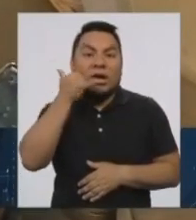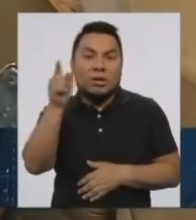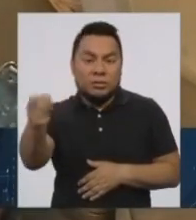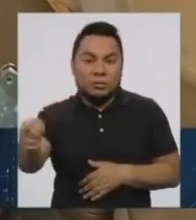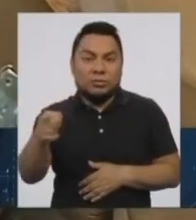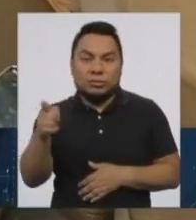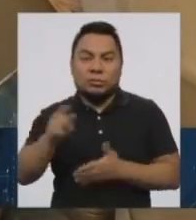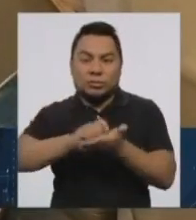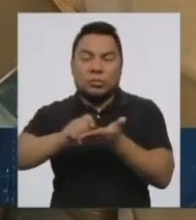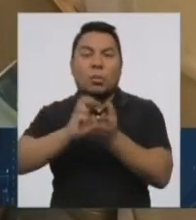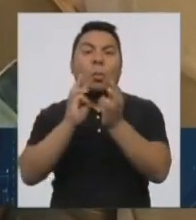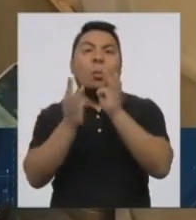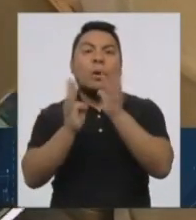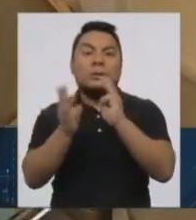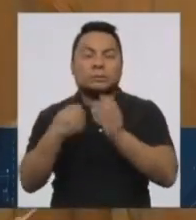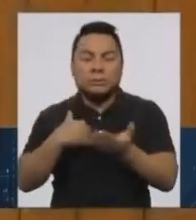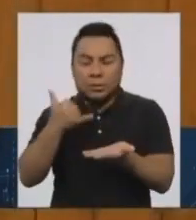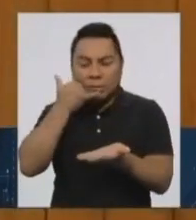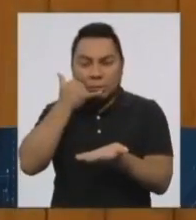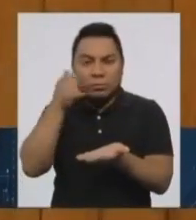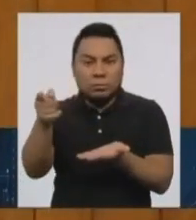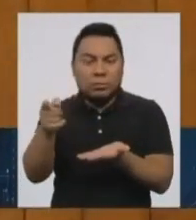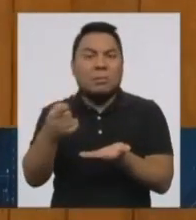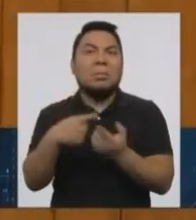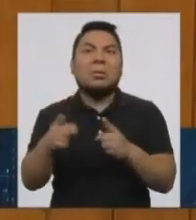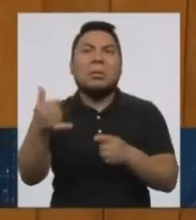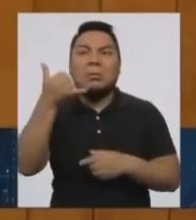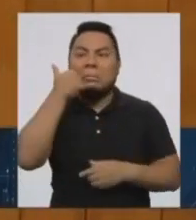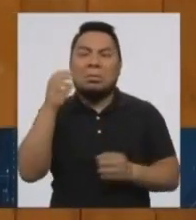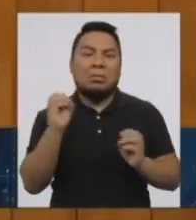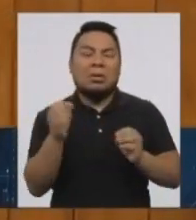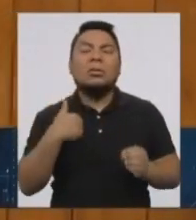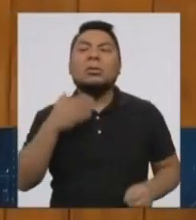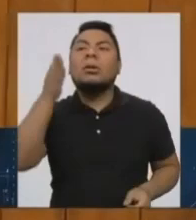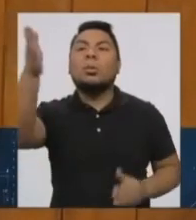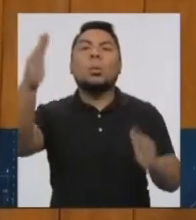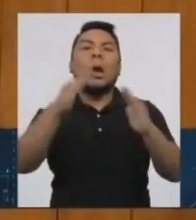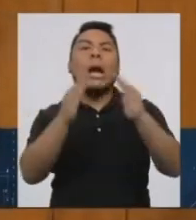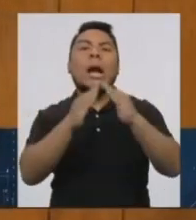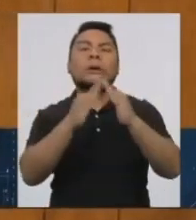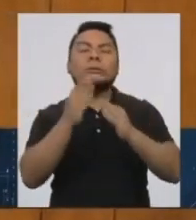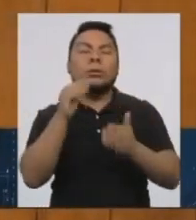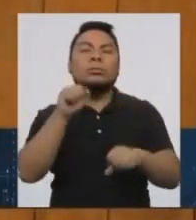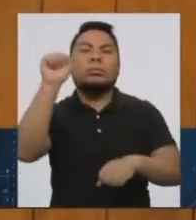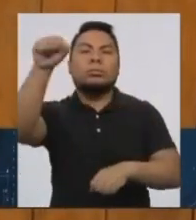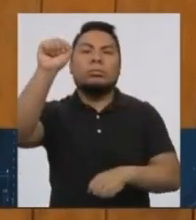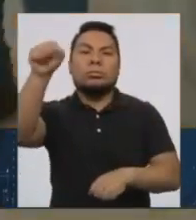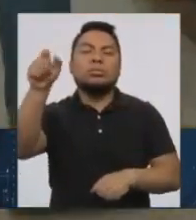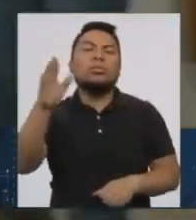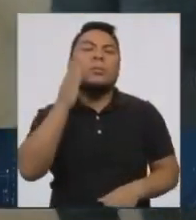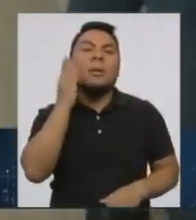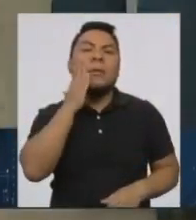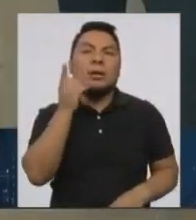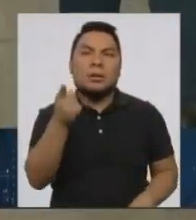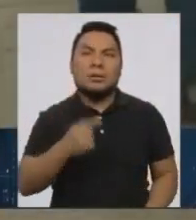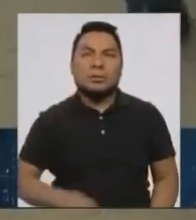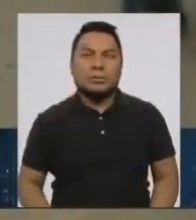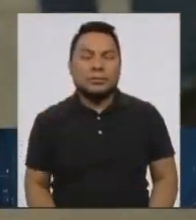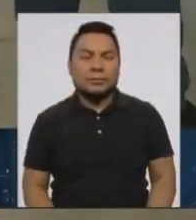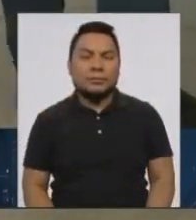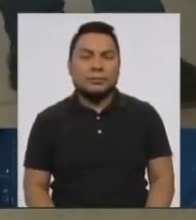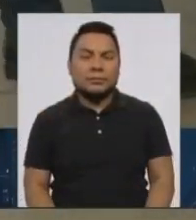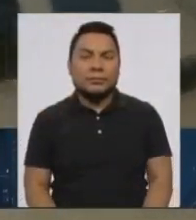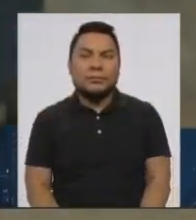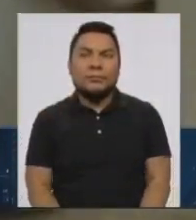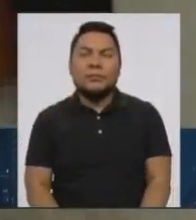mandaba mensaje de WhatsApp a María, pero no contestó. Fuimos a buscarlo a su casa en Surco y nos atendió su madre. Que les voy a pedir, por favor, que